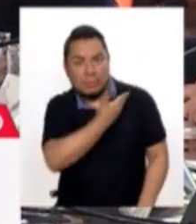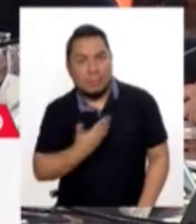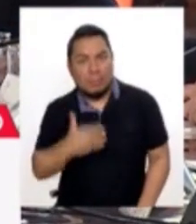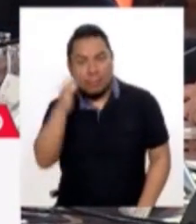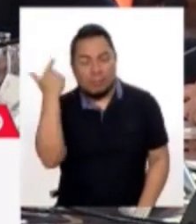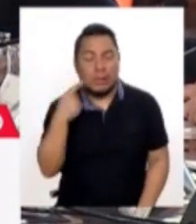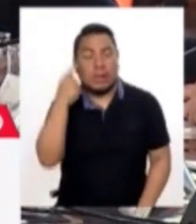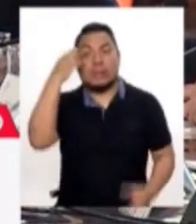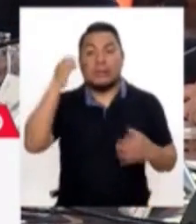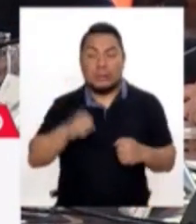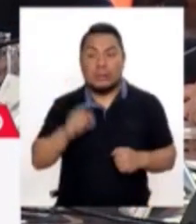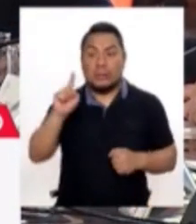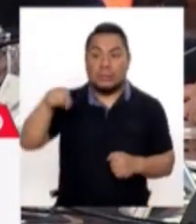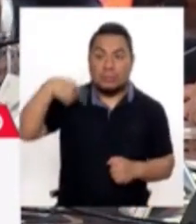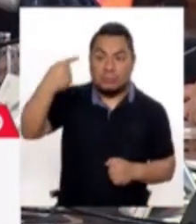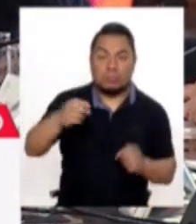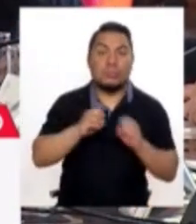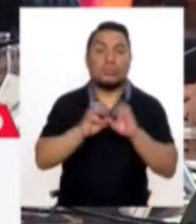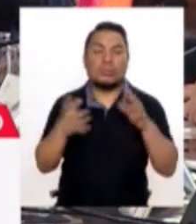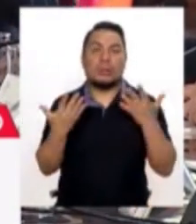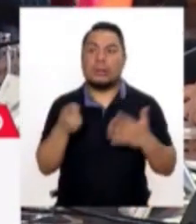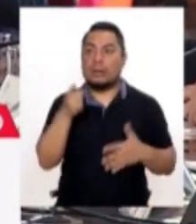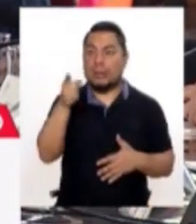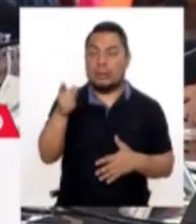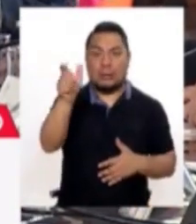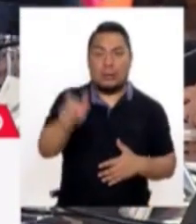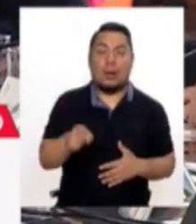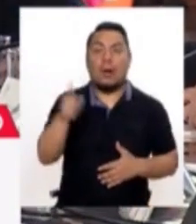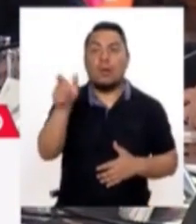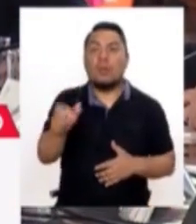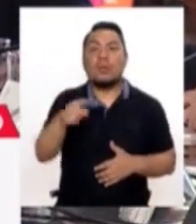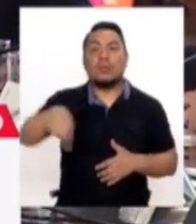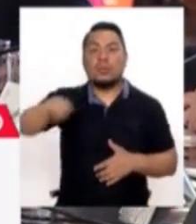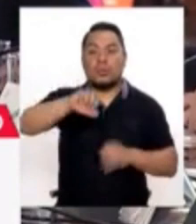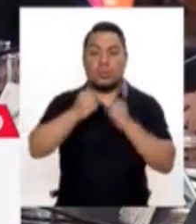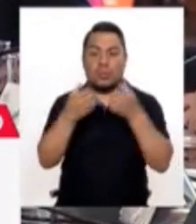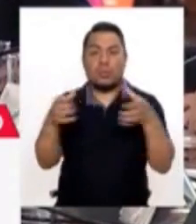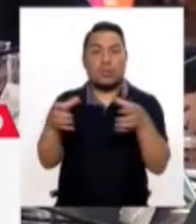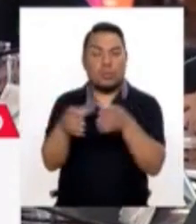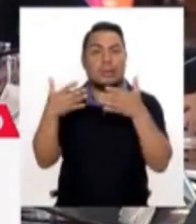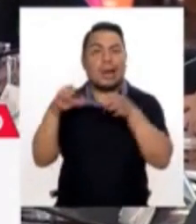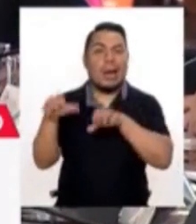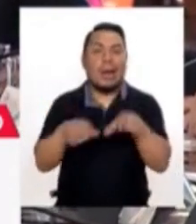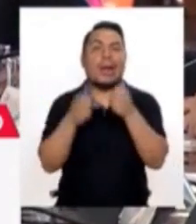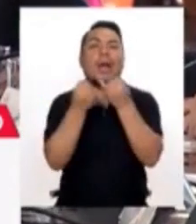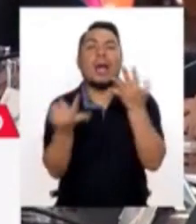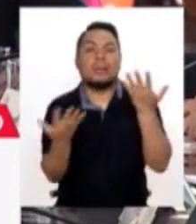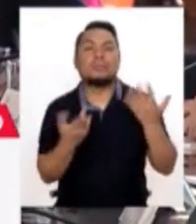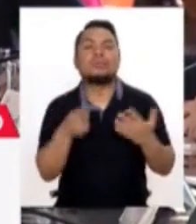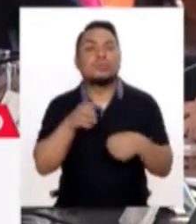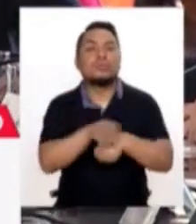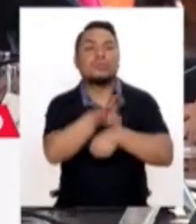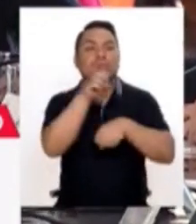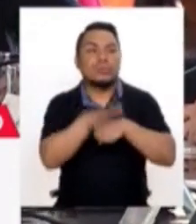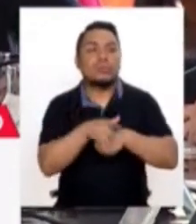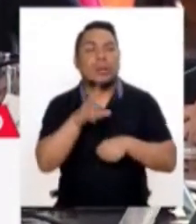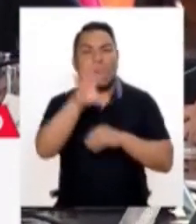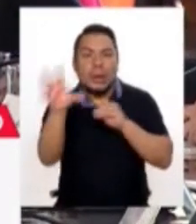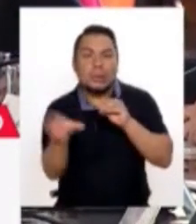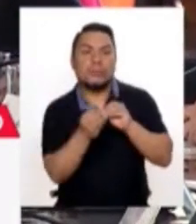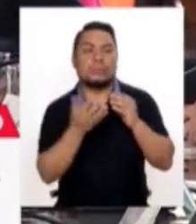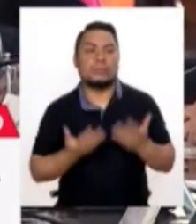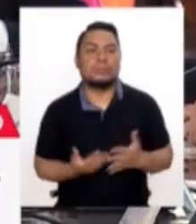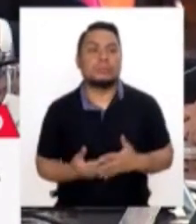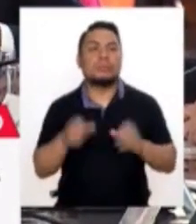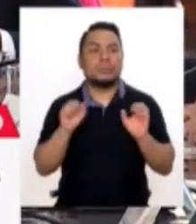que seguro que en los próximos días los señores miembros de la comisión han hecho algunas sugerencias